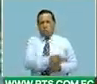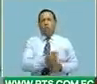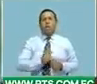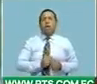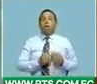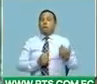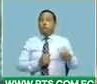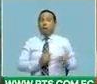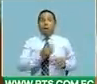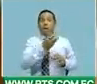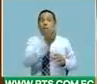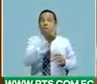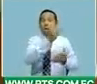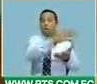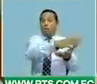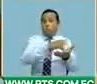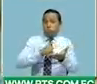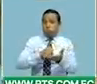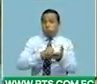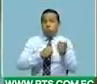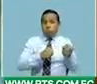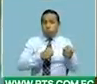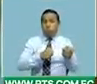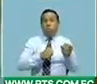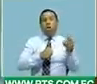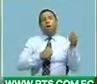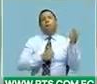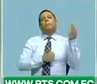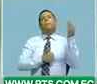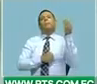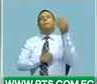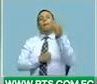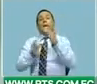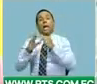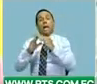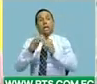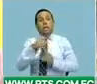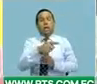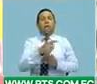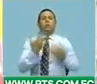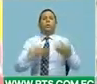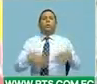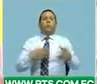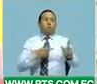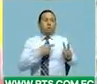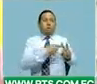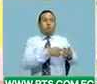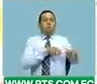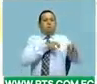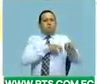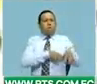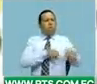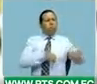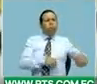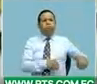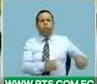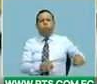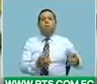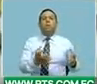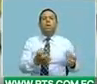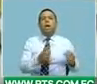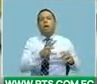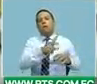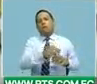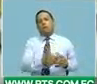trasladando desde la entidad bancaria hasta a su lugar de residencia, son víctimas de la modalidad Zacapinas. Sucedió en